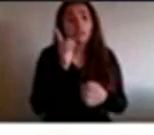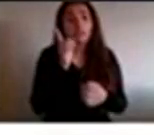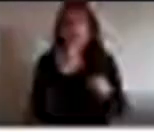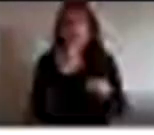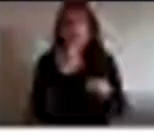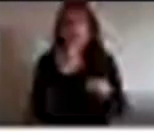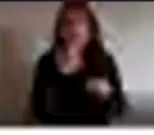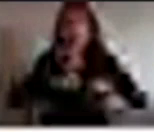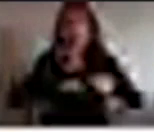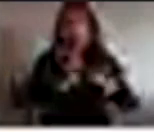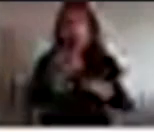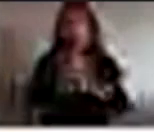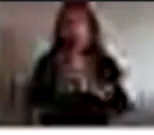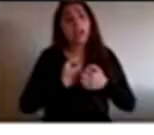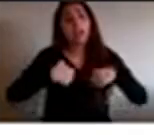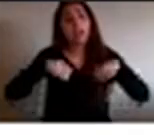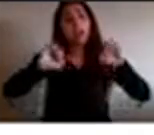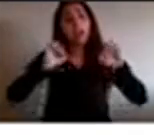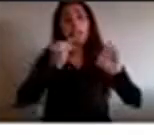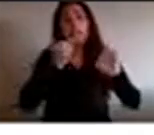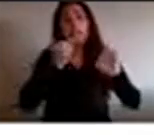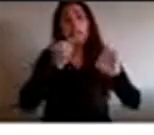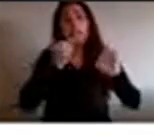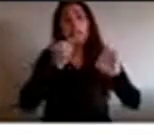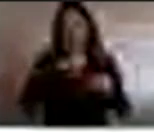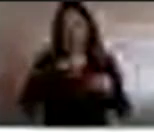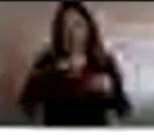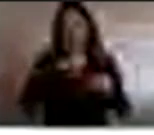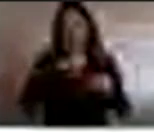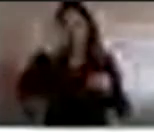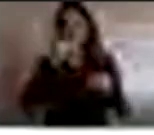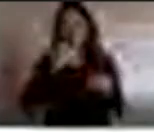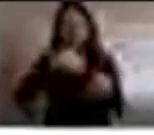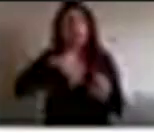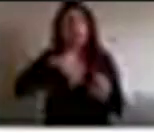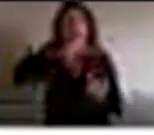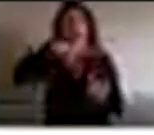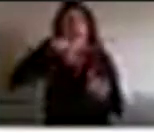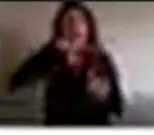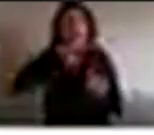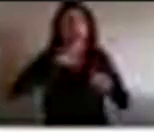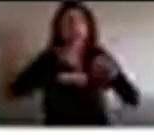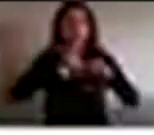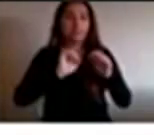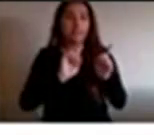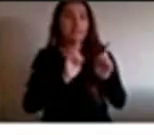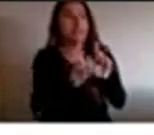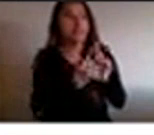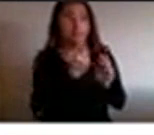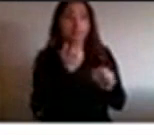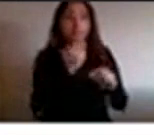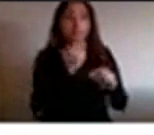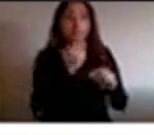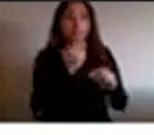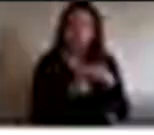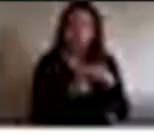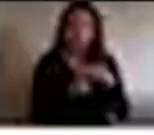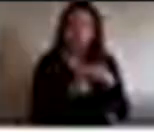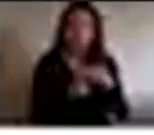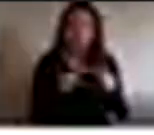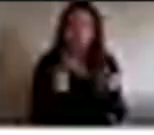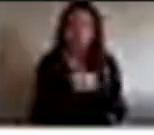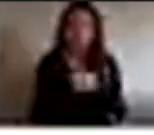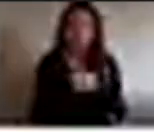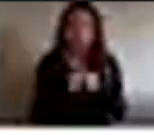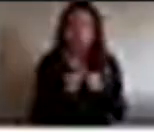vemos nosotros aquí en el programa en Colombia, el clima organizacional se transforma de una manera positiva. Los amigos del alma,